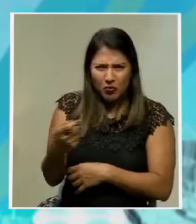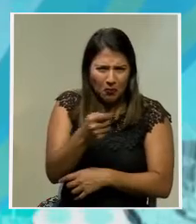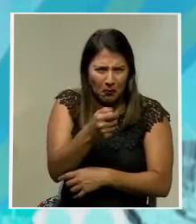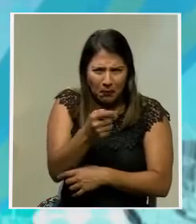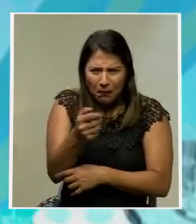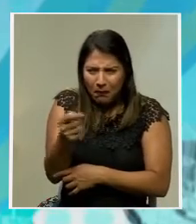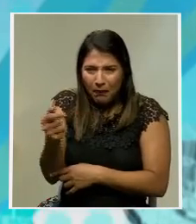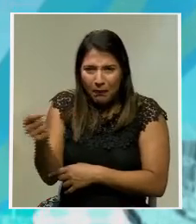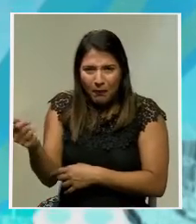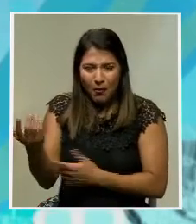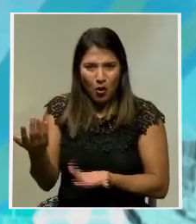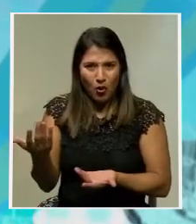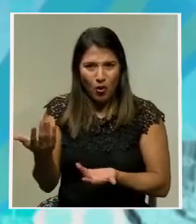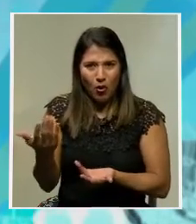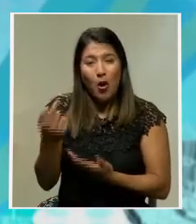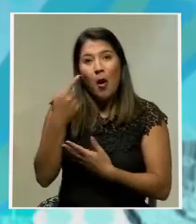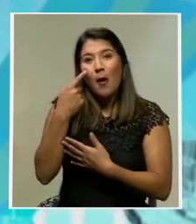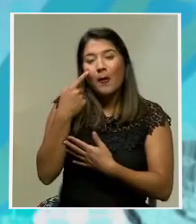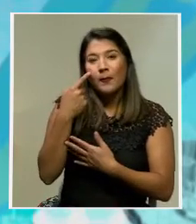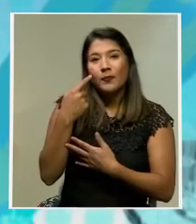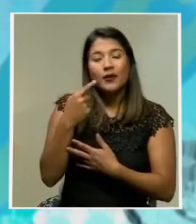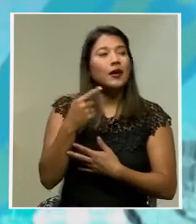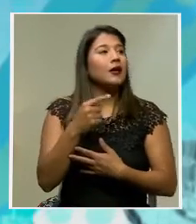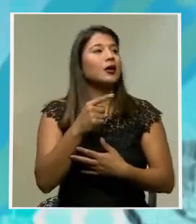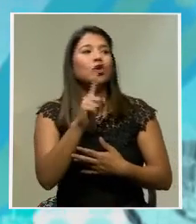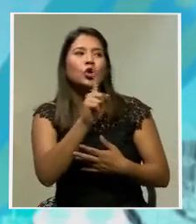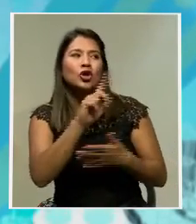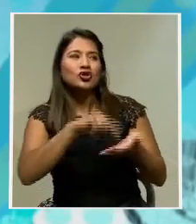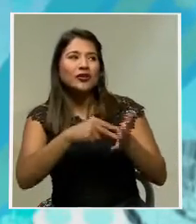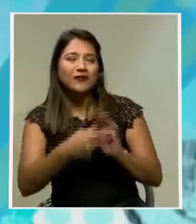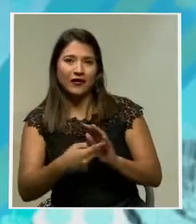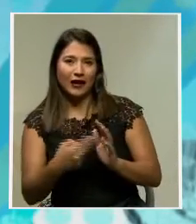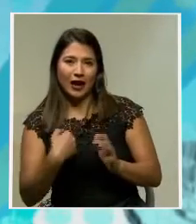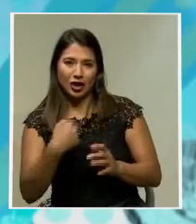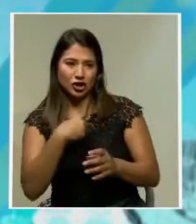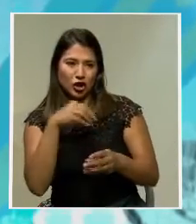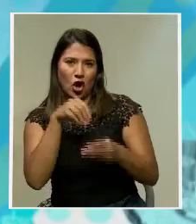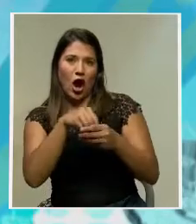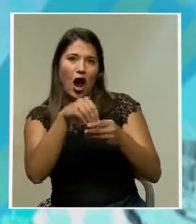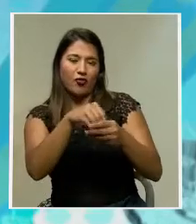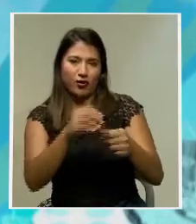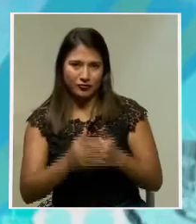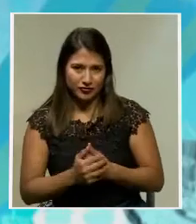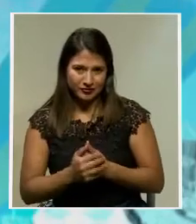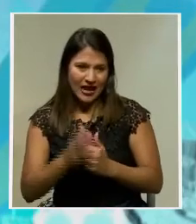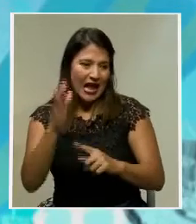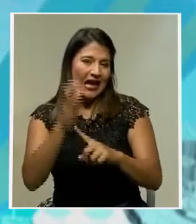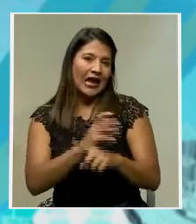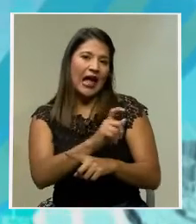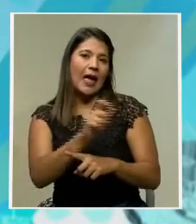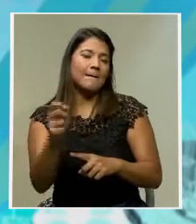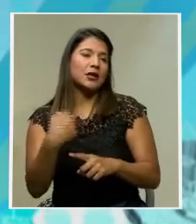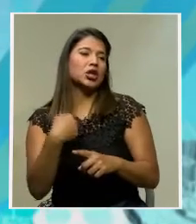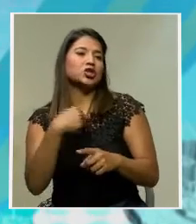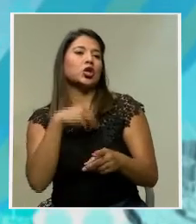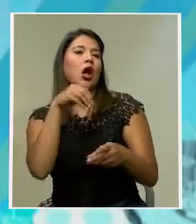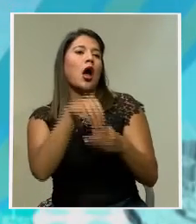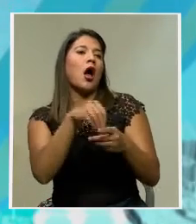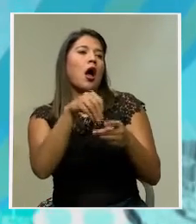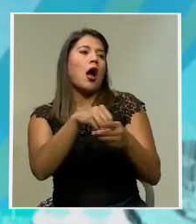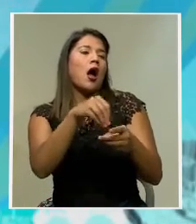suficiente para el monto que recibimos. No es un ahorro, no es que nosotros mes con mes vamos poniendo una plata y